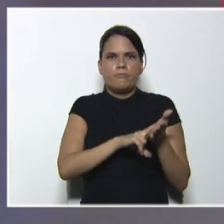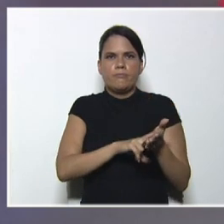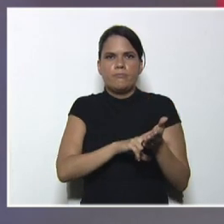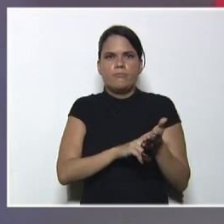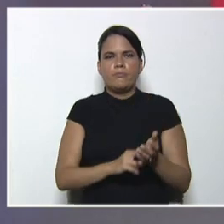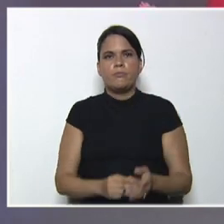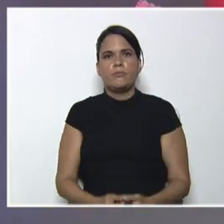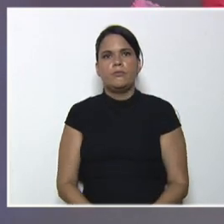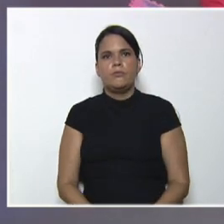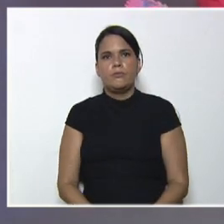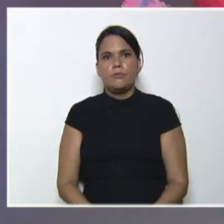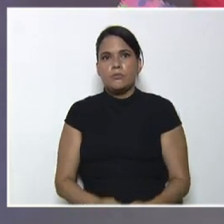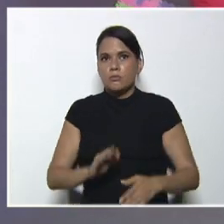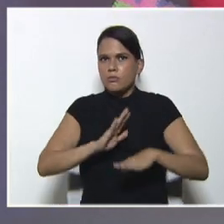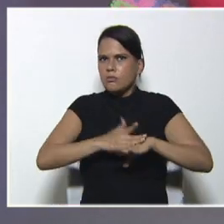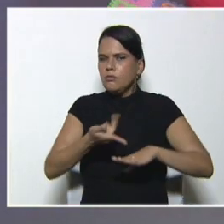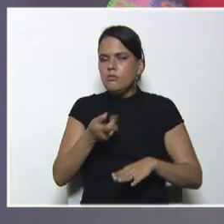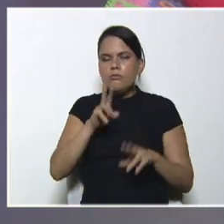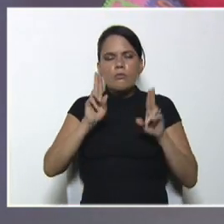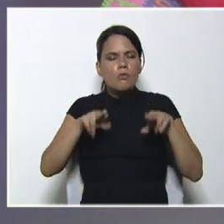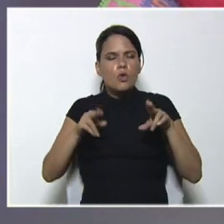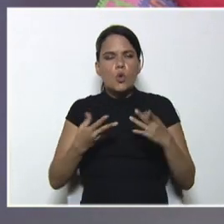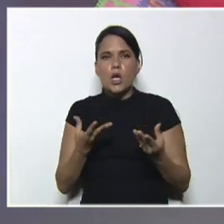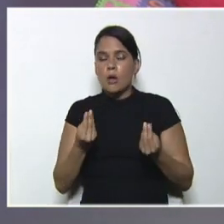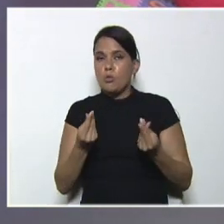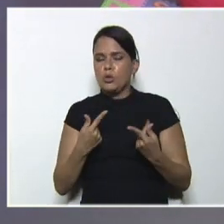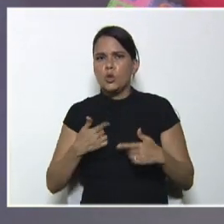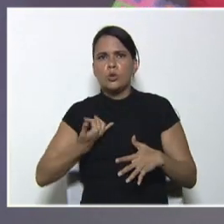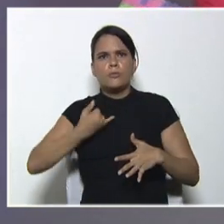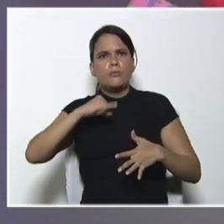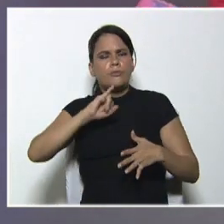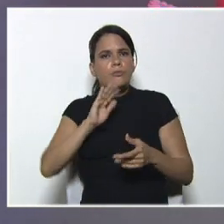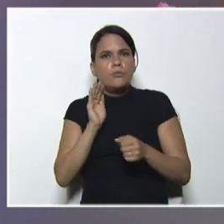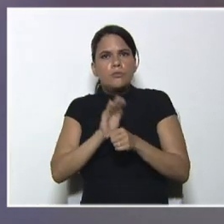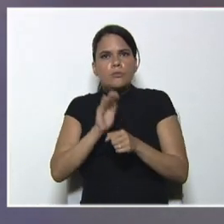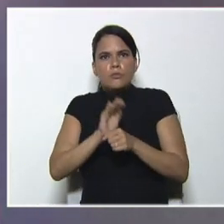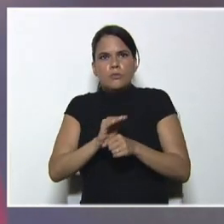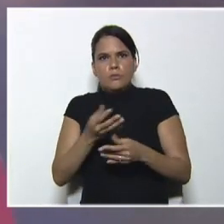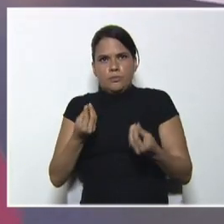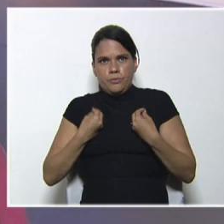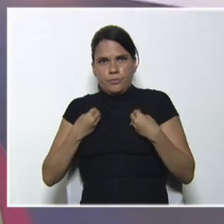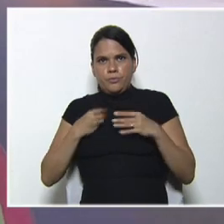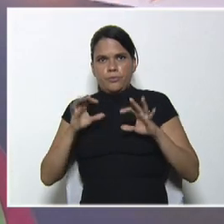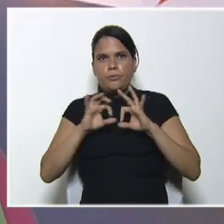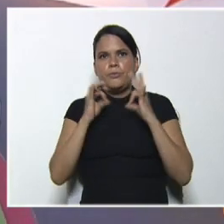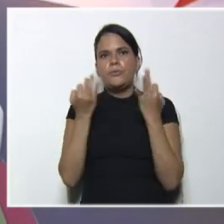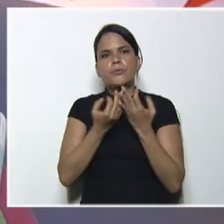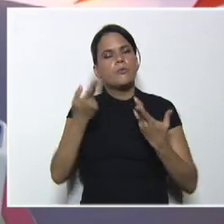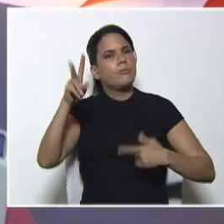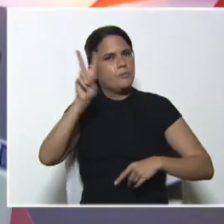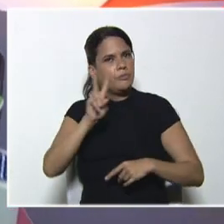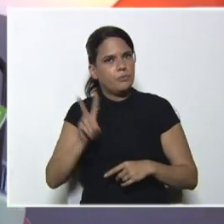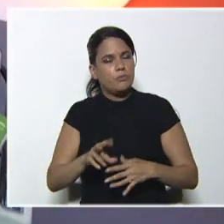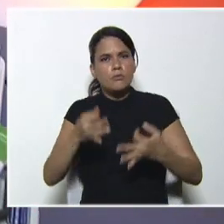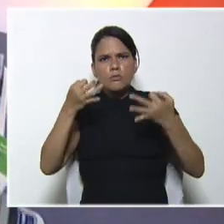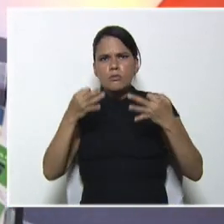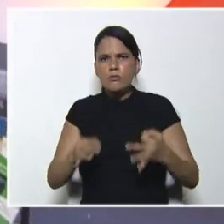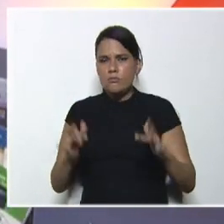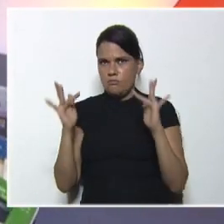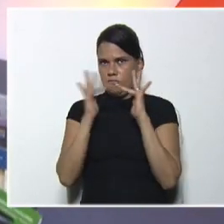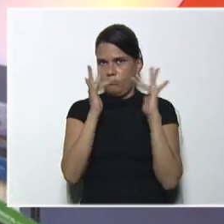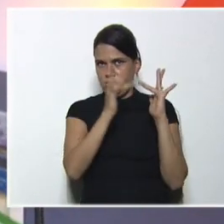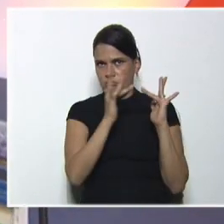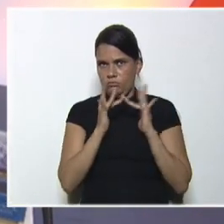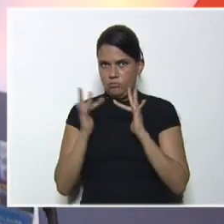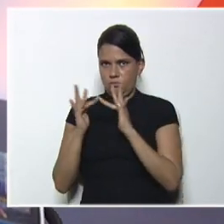agua y con jabón, porque nunca será suficiente cuando se trata de proteger la vida de la familia venezolana que siempre está conectada